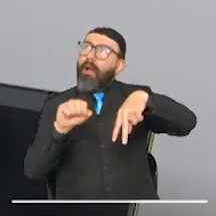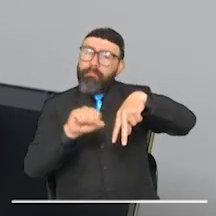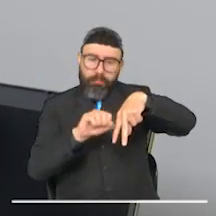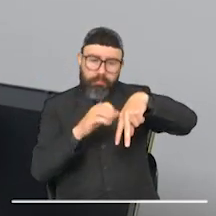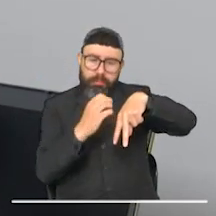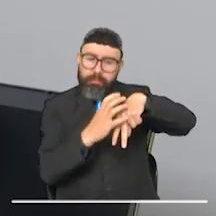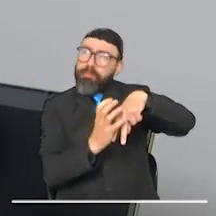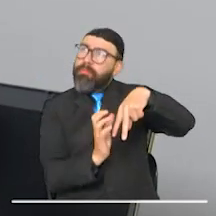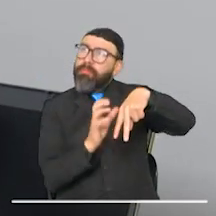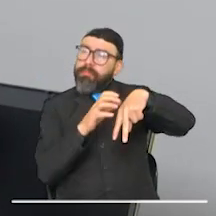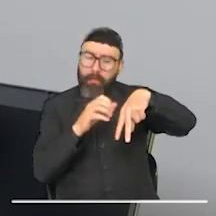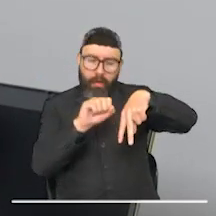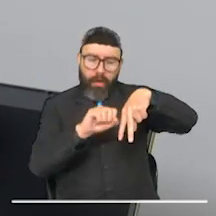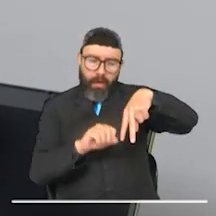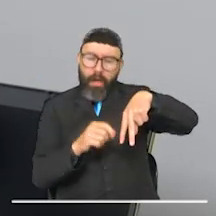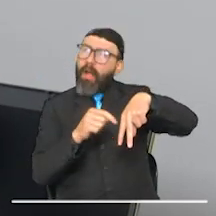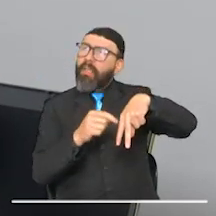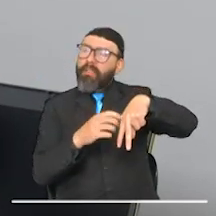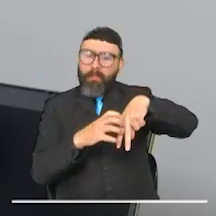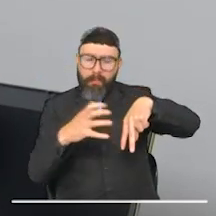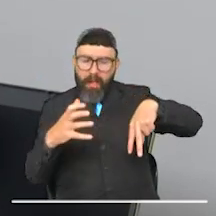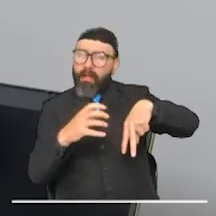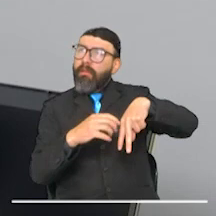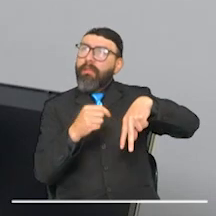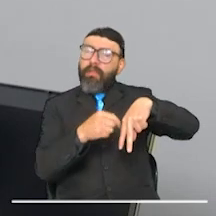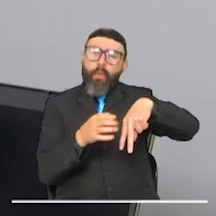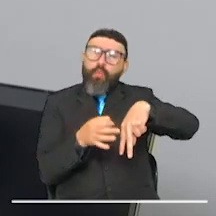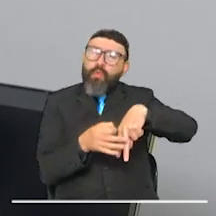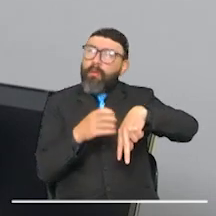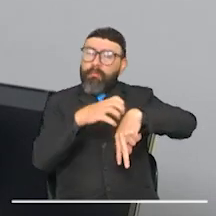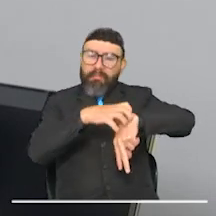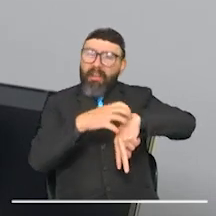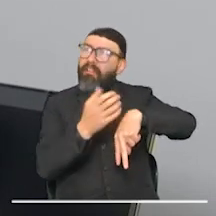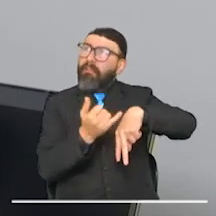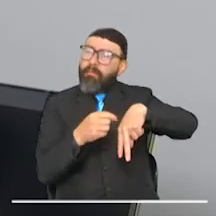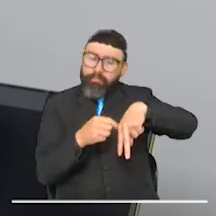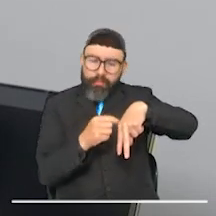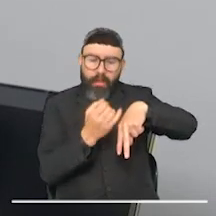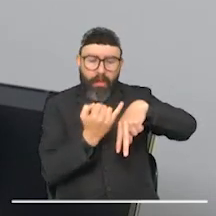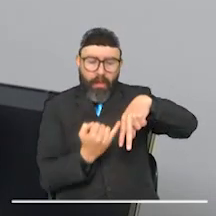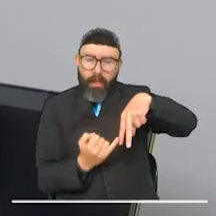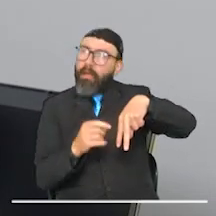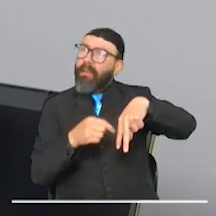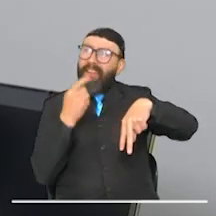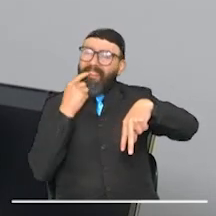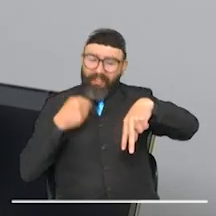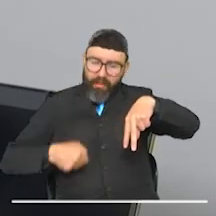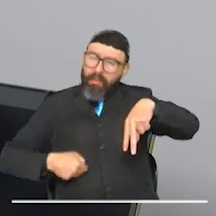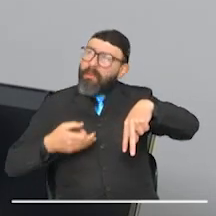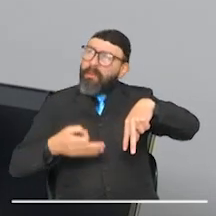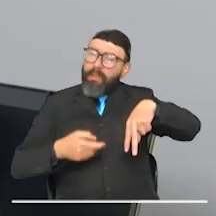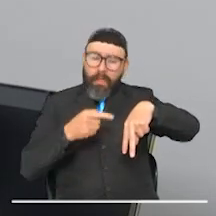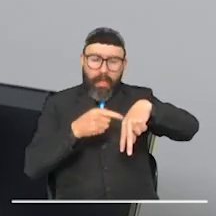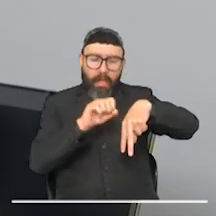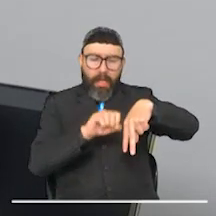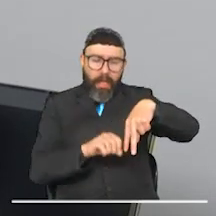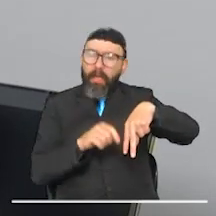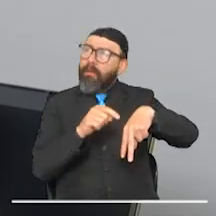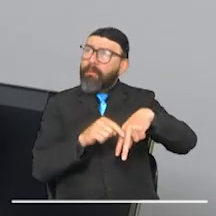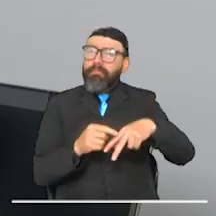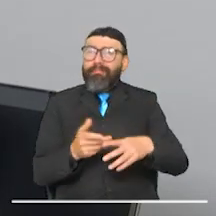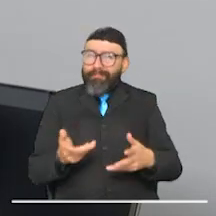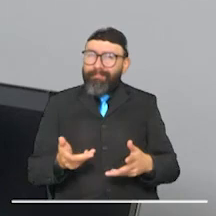decirme masa tumor triste cálculos obstrucción tromboflebitis